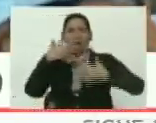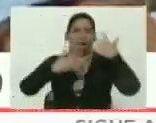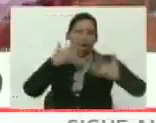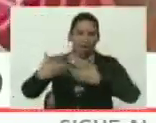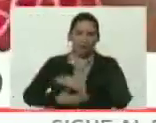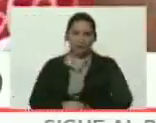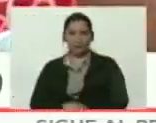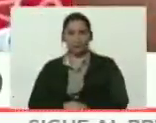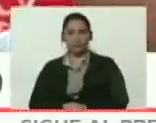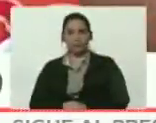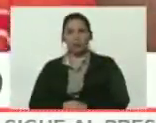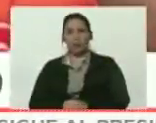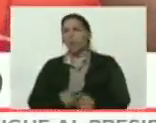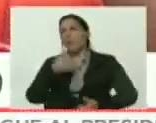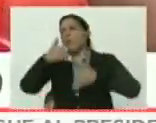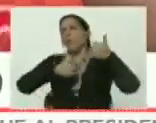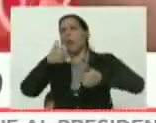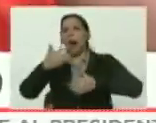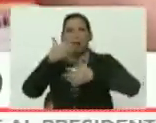¿Qué consigna lanzarían?